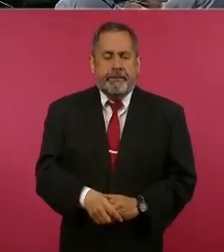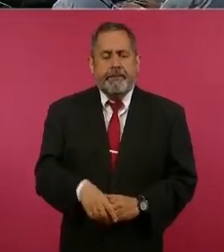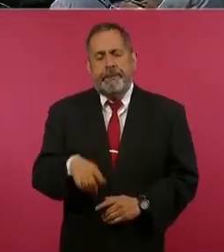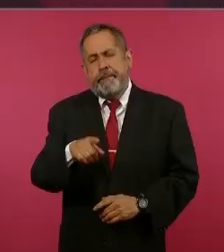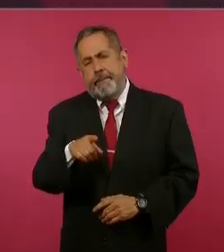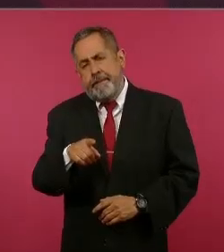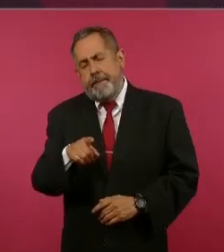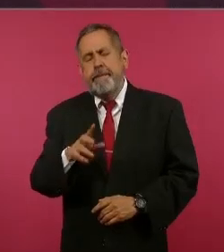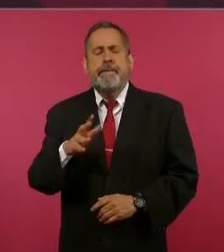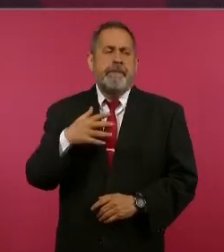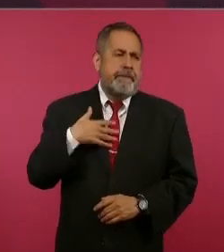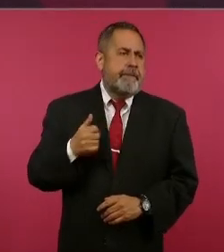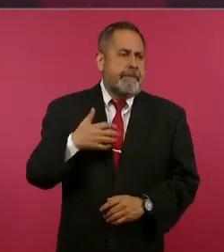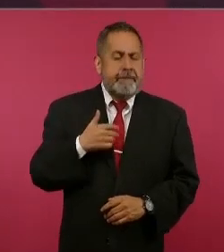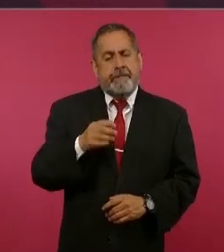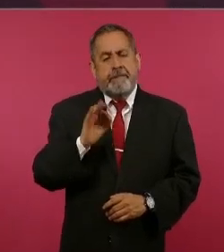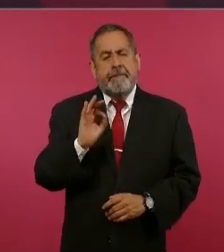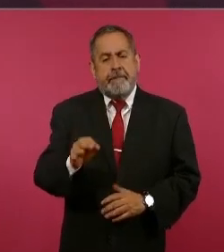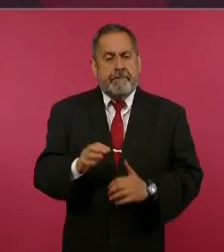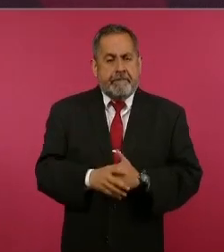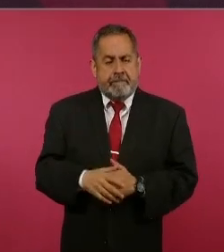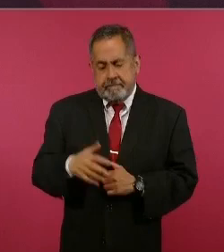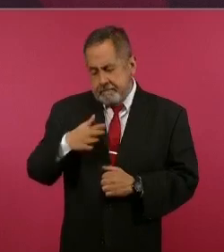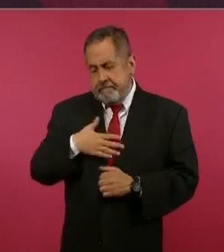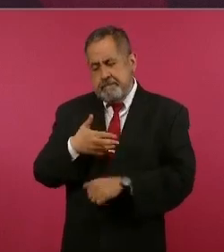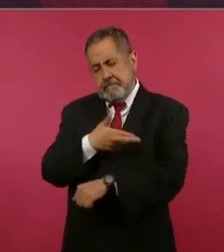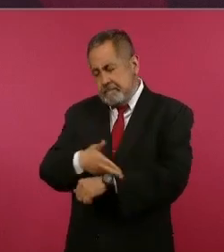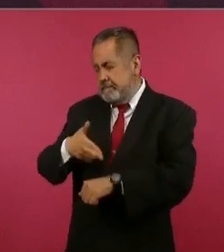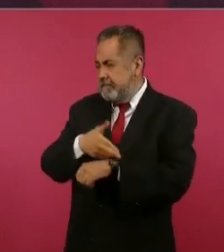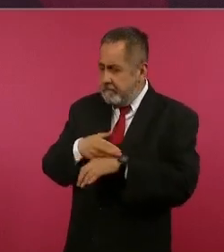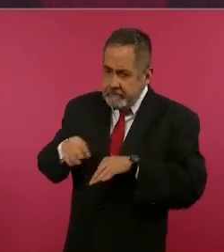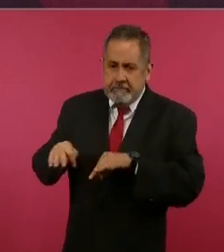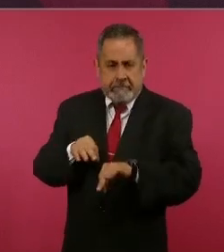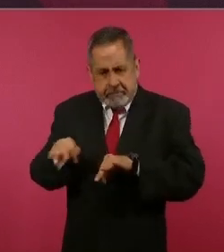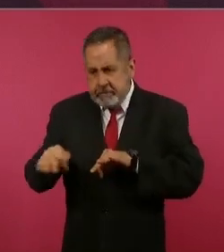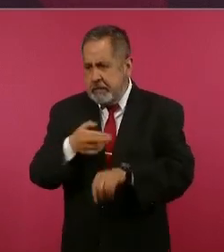entendible. Lo que hicimos fue